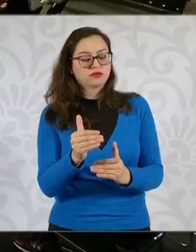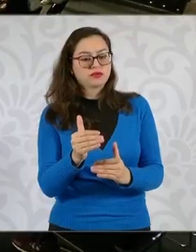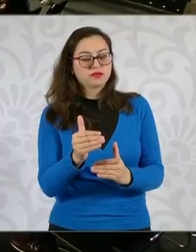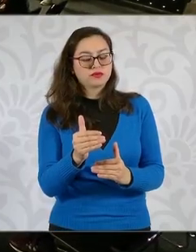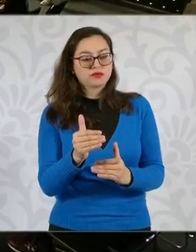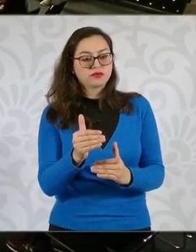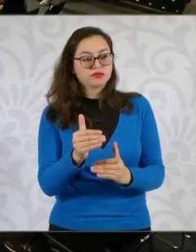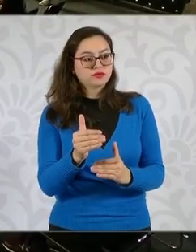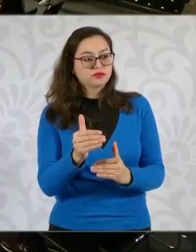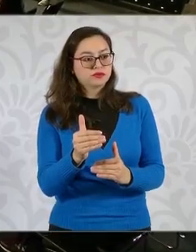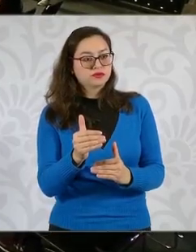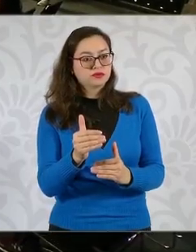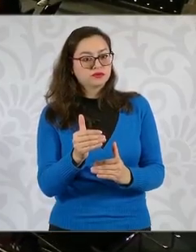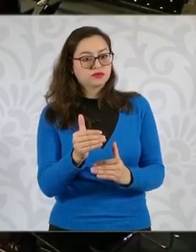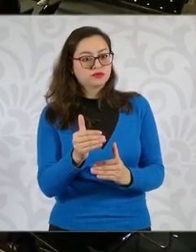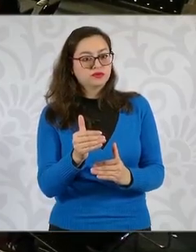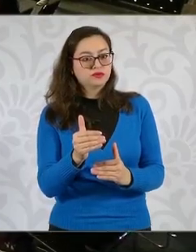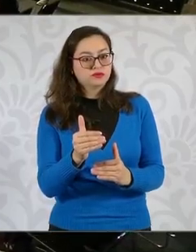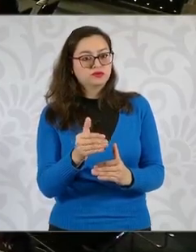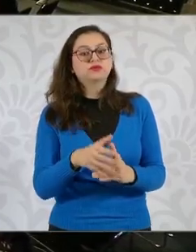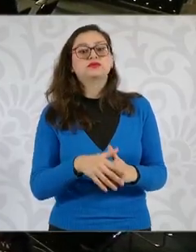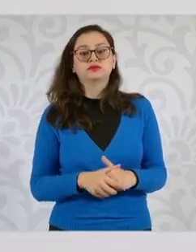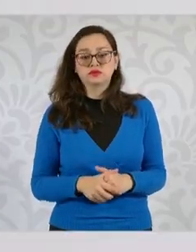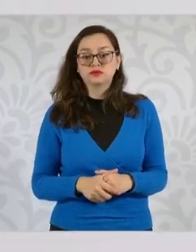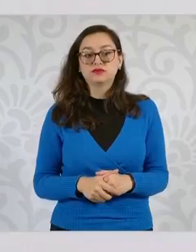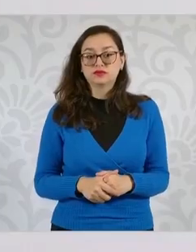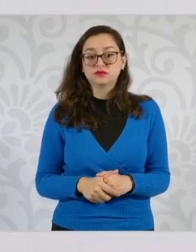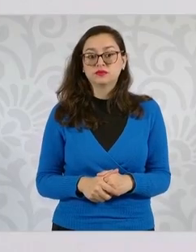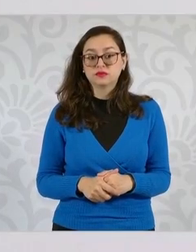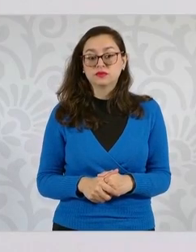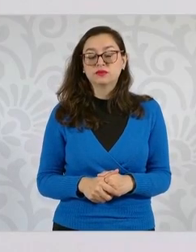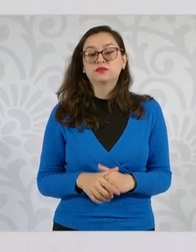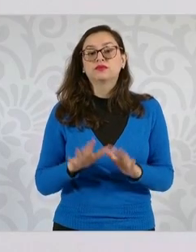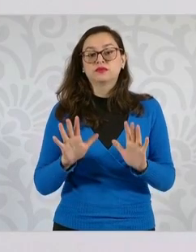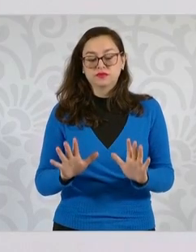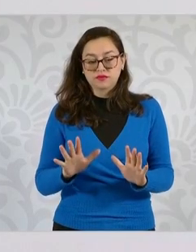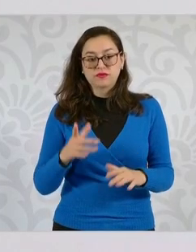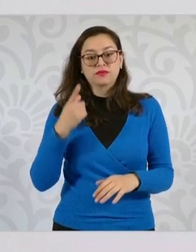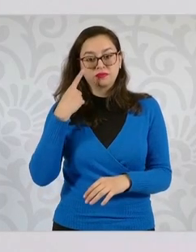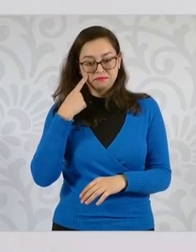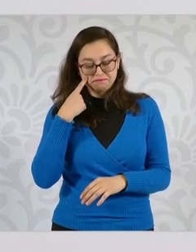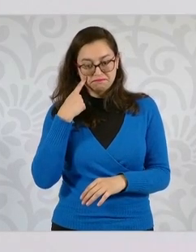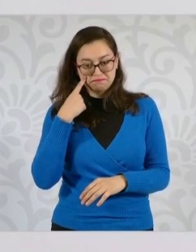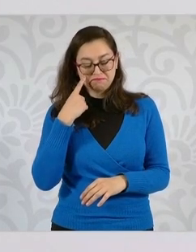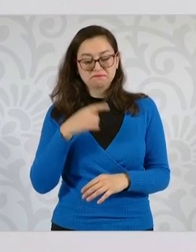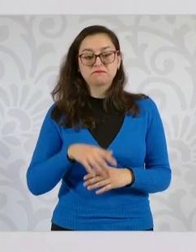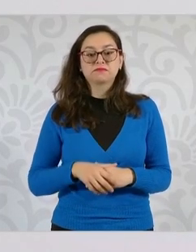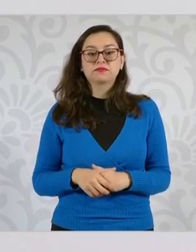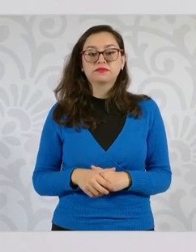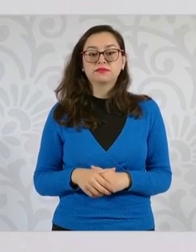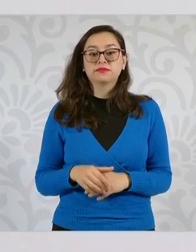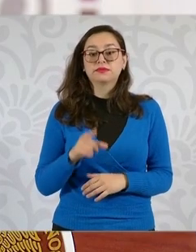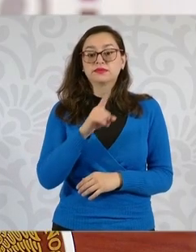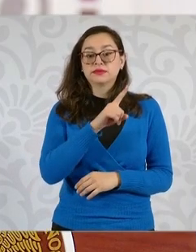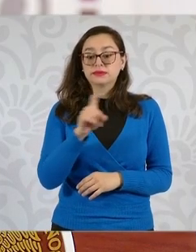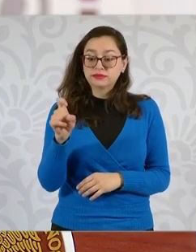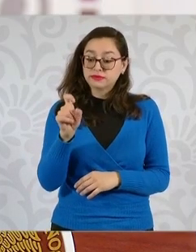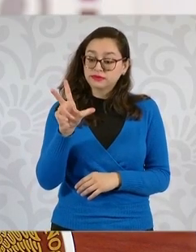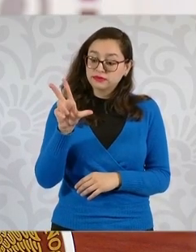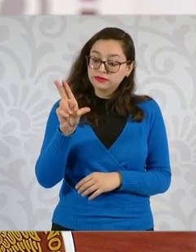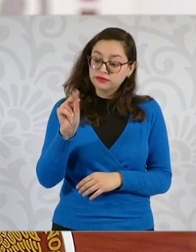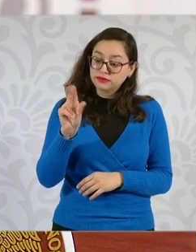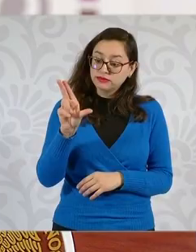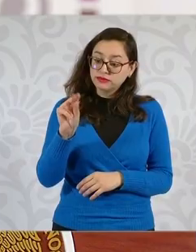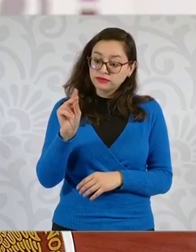pero en 180 días máximo 180